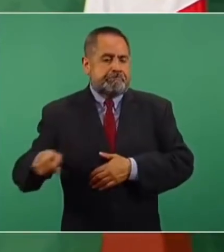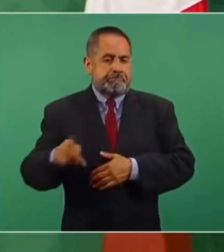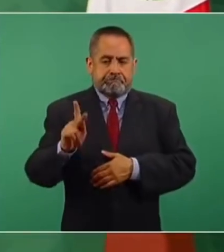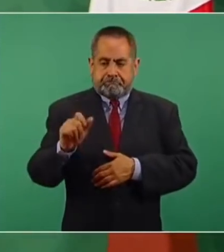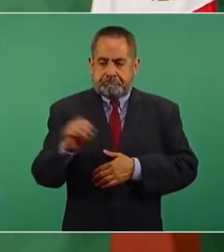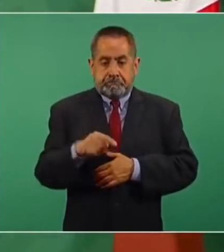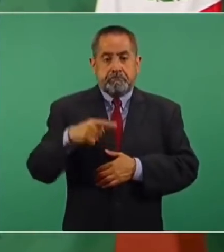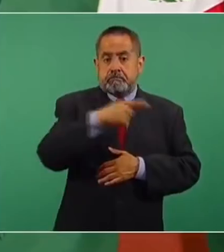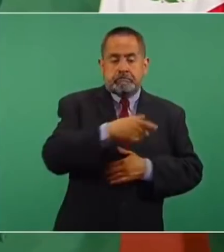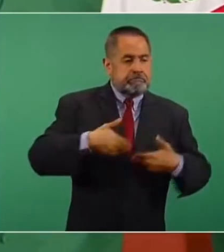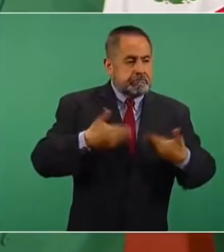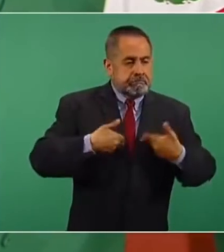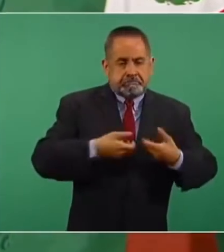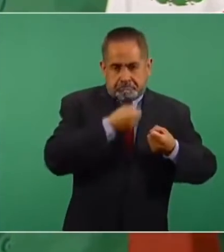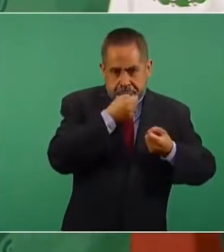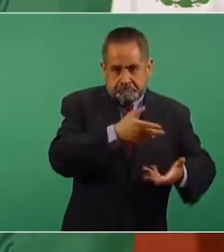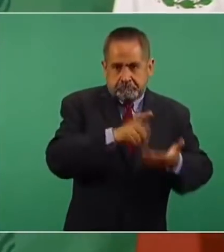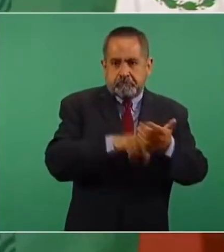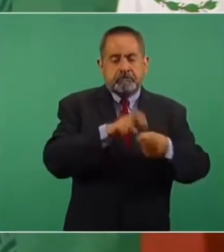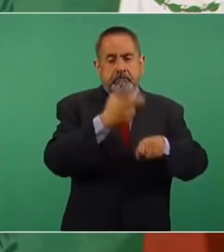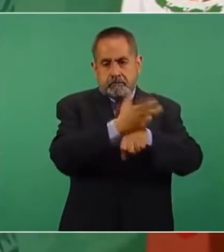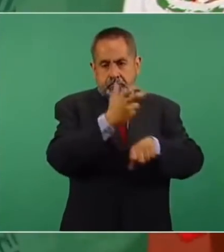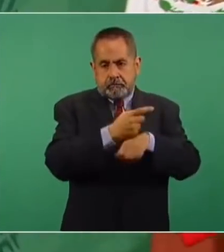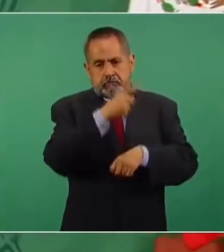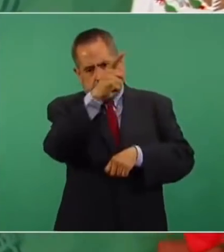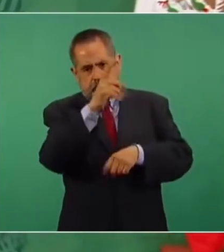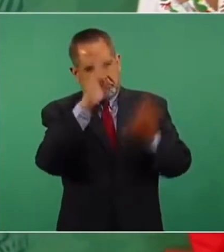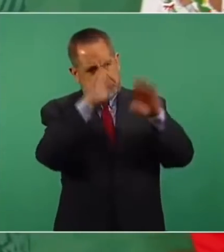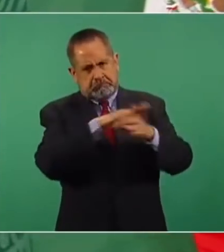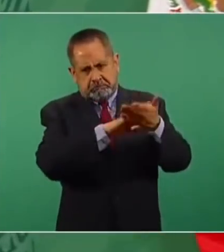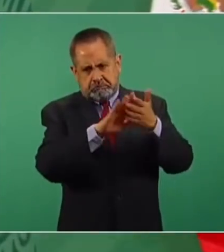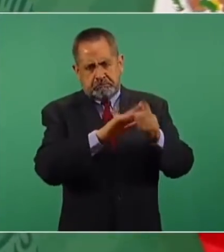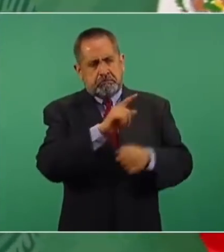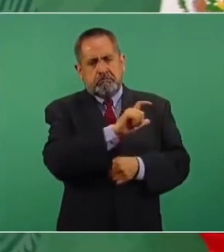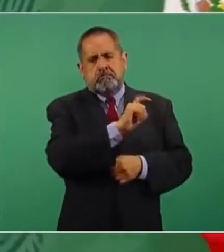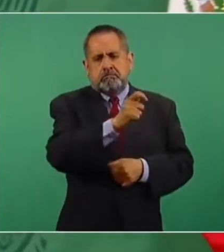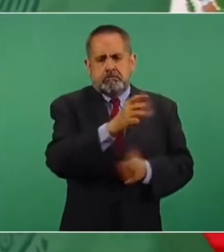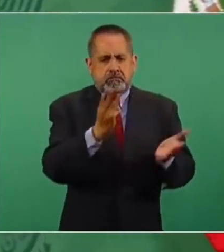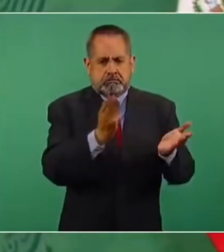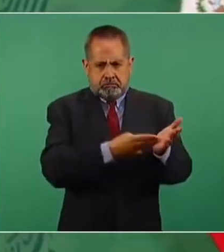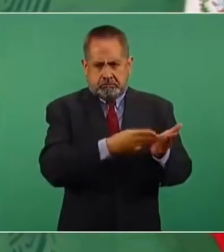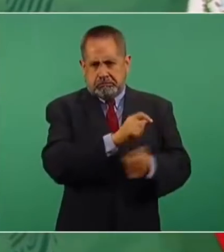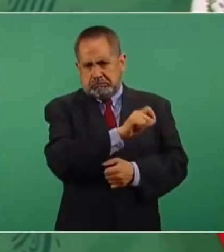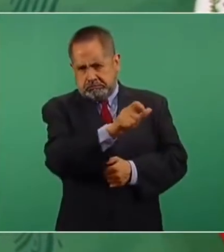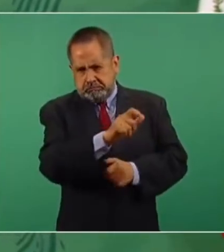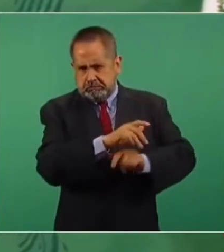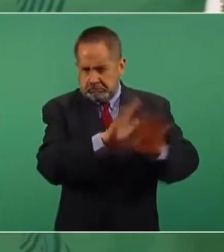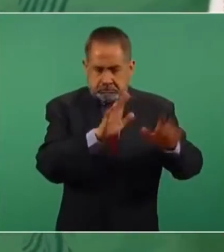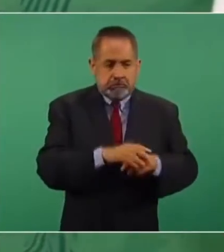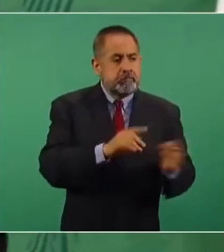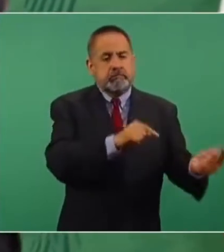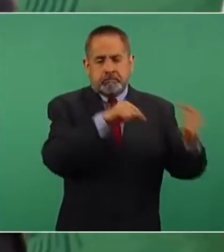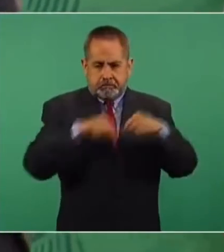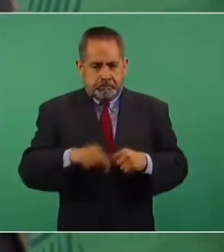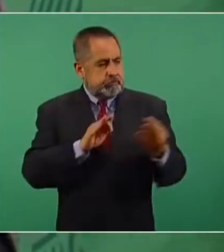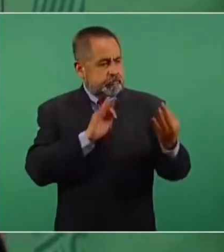Declaró esto en Estados Unidos, allá se arregló, pagó una multa y viene con